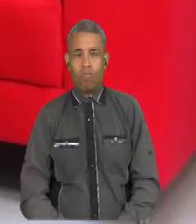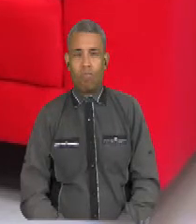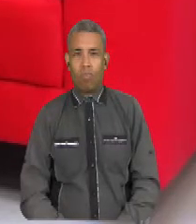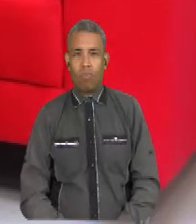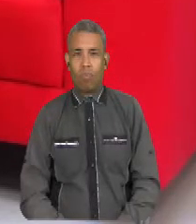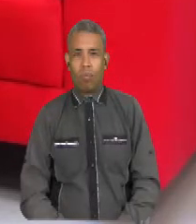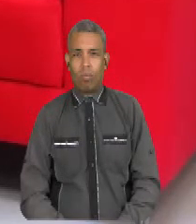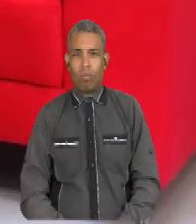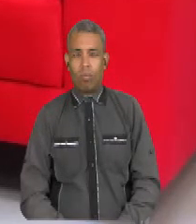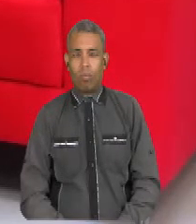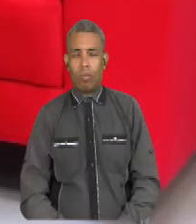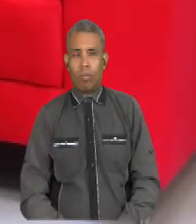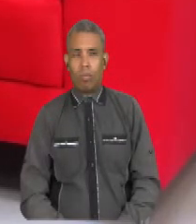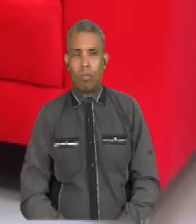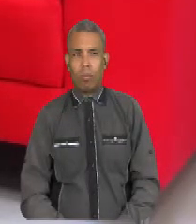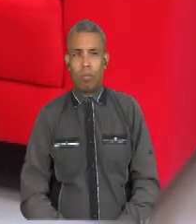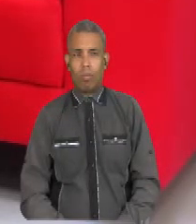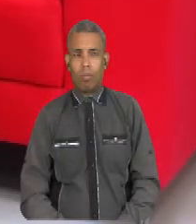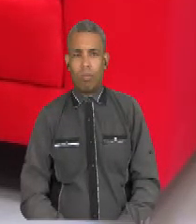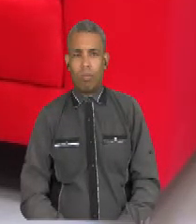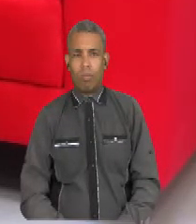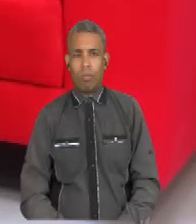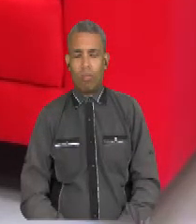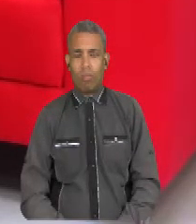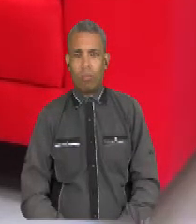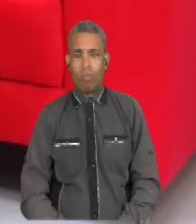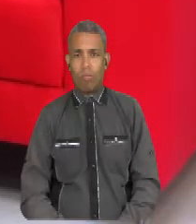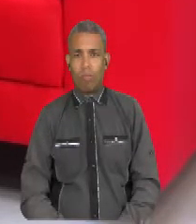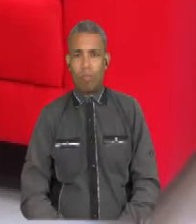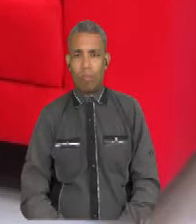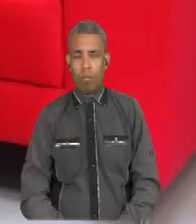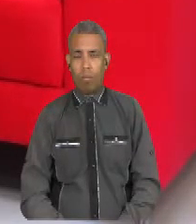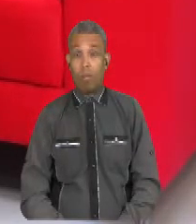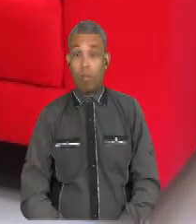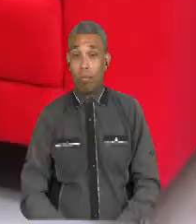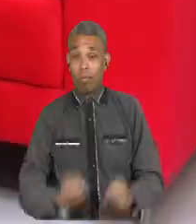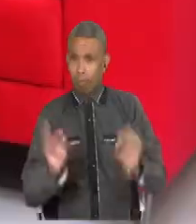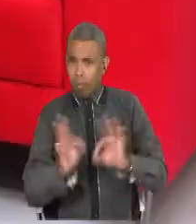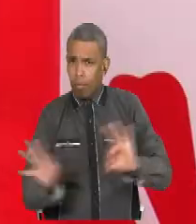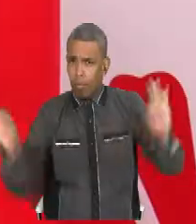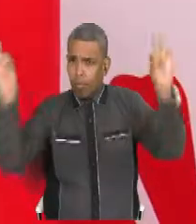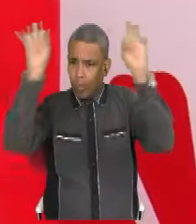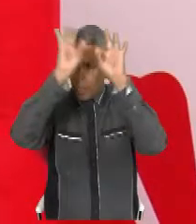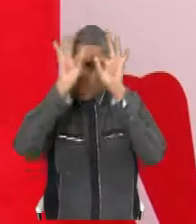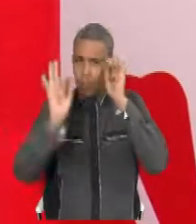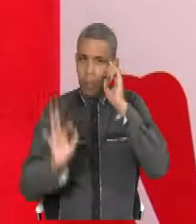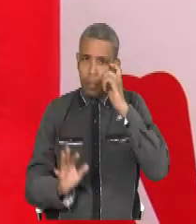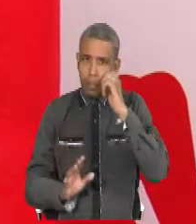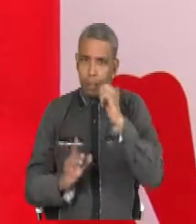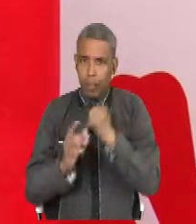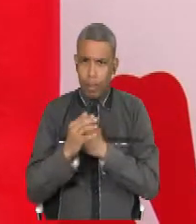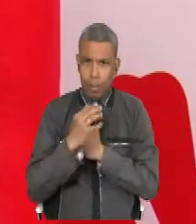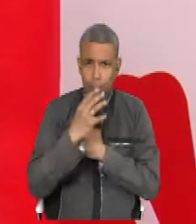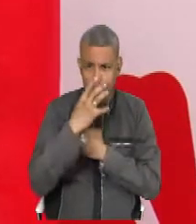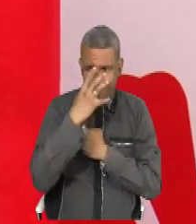importante para manejar un negocio como este, y es precisamente el lenguaje. ¿Cómo pierde usted como la